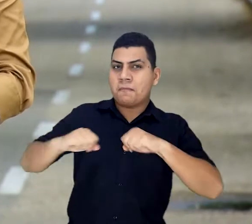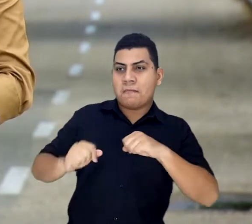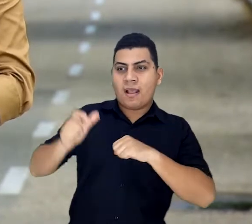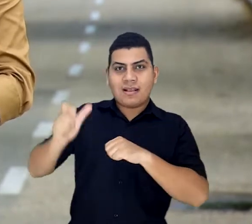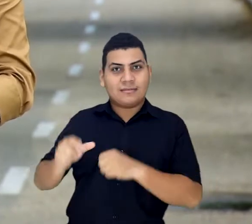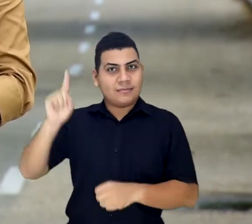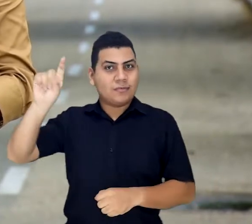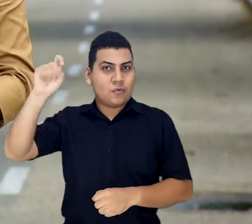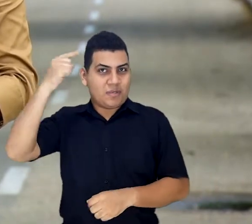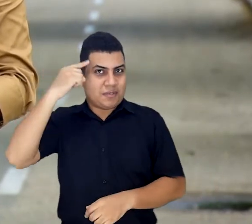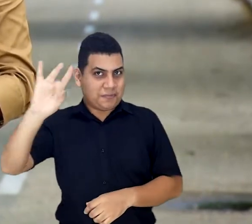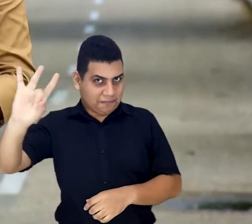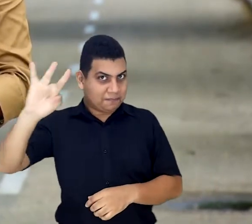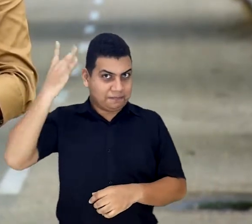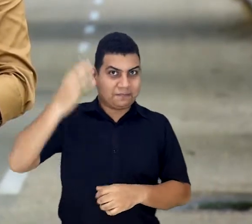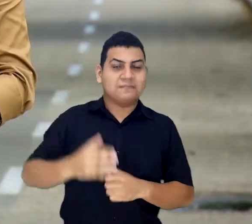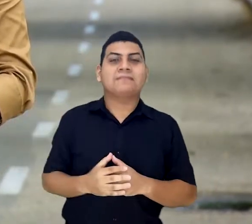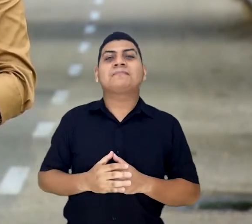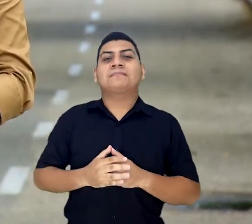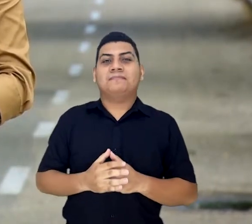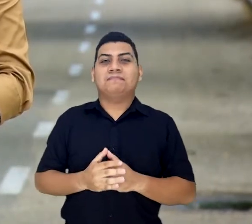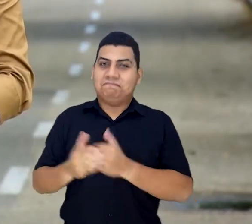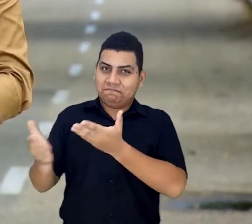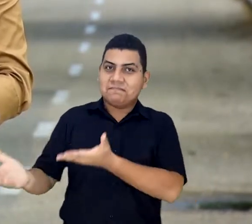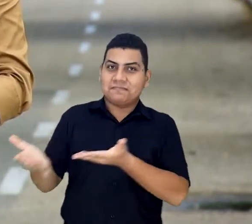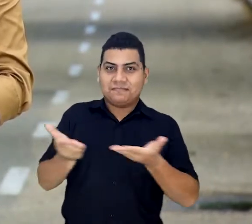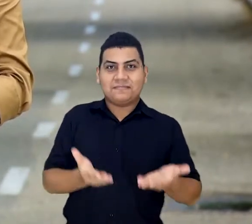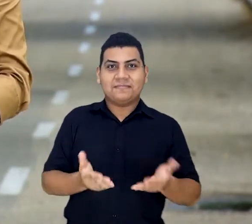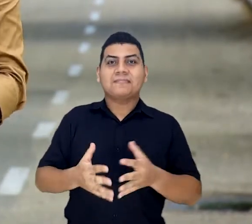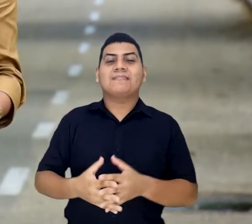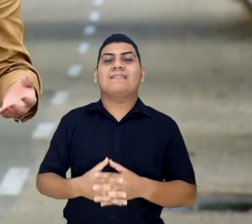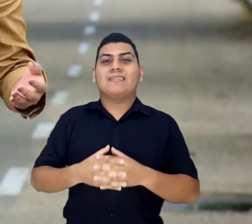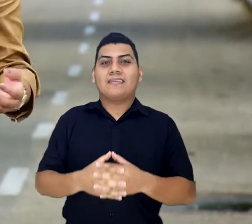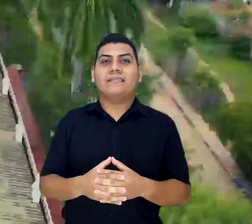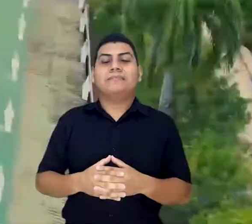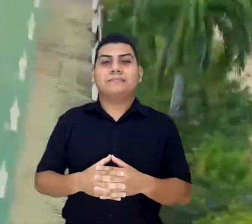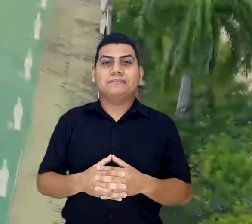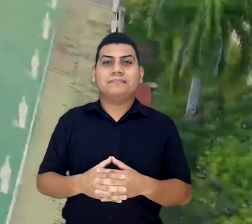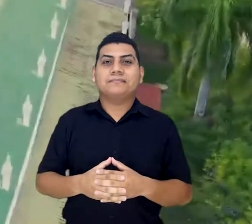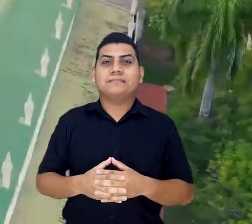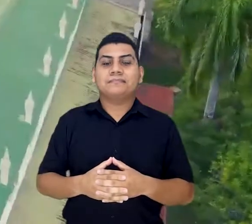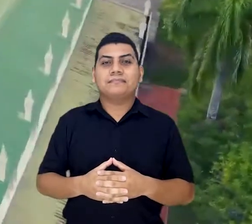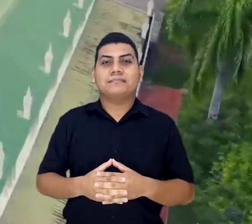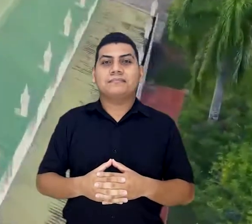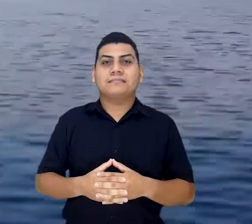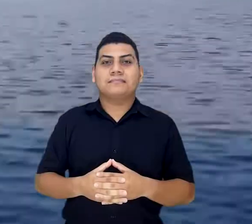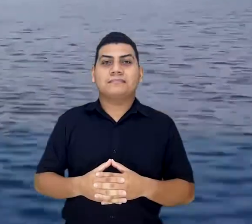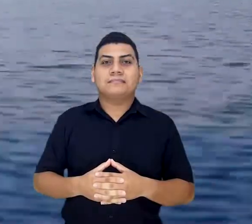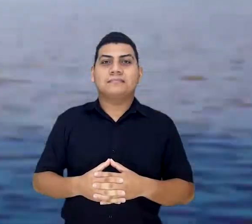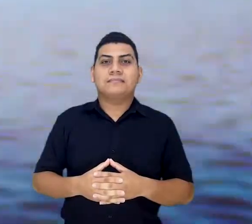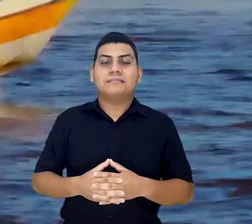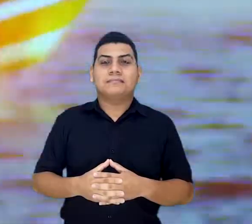mostraremos la gestión adelantada por nuestro gobernador Héctor Olimpo Espinosa. Bienvenidos.